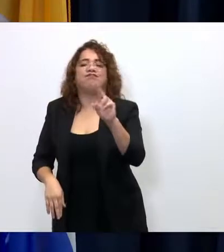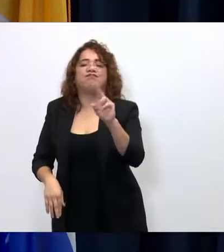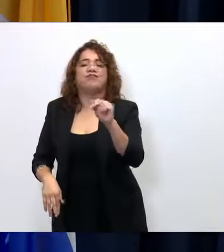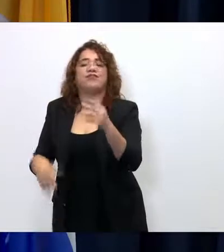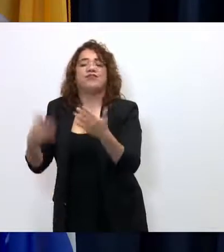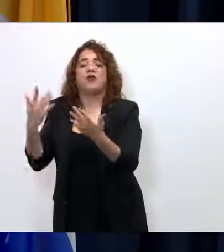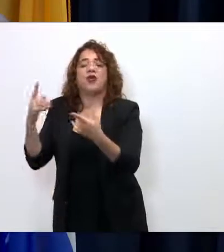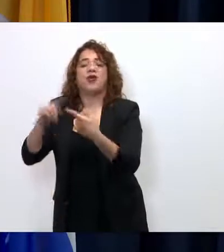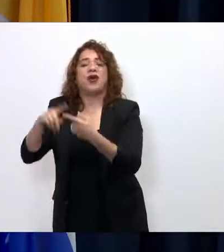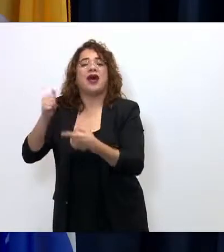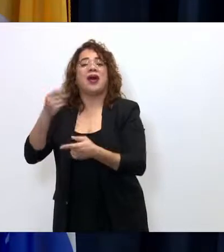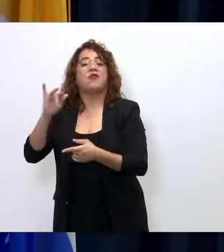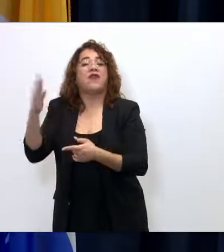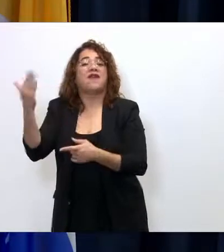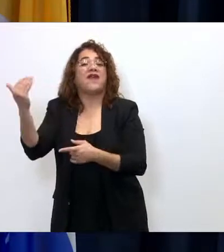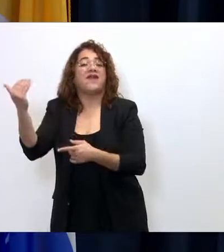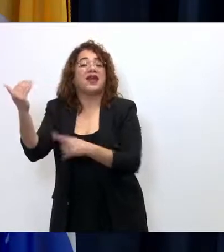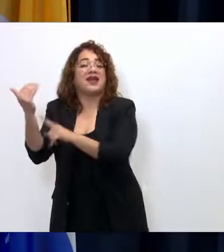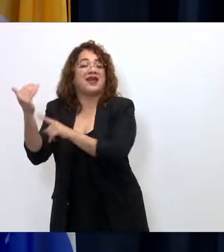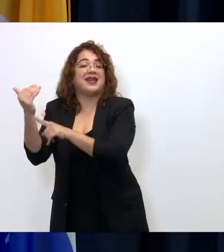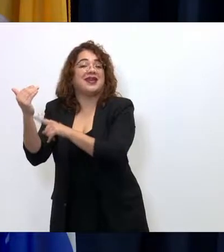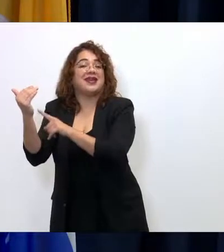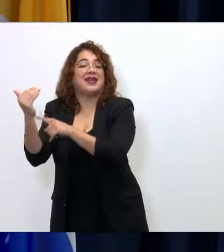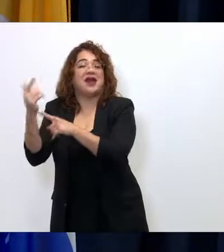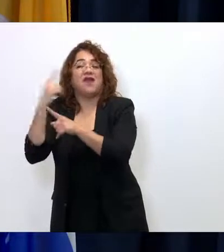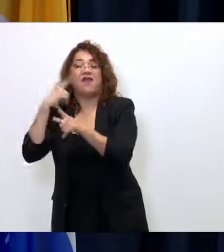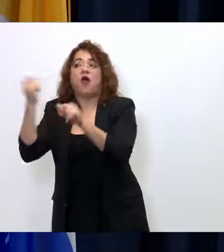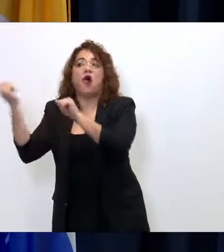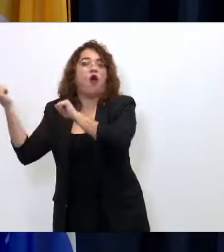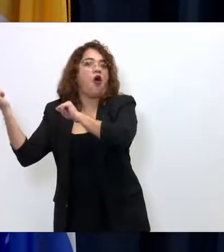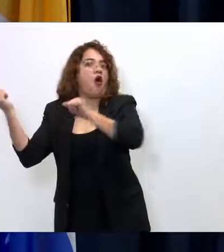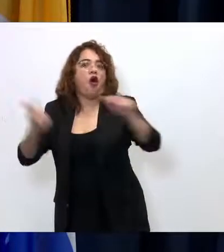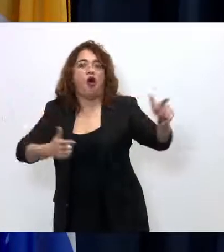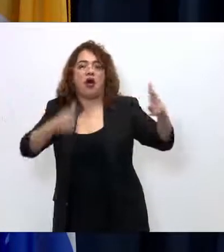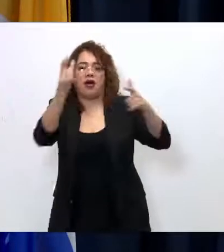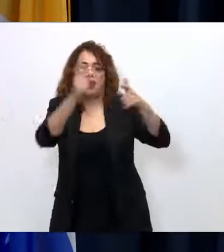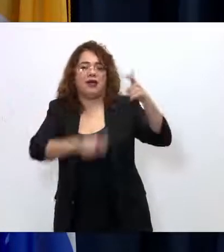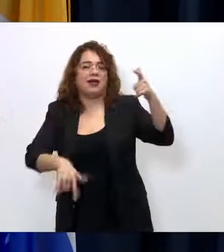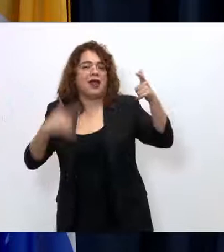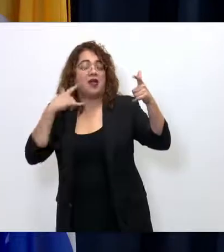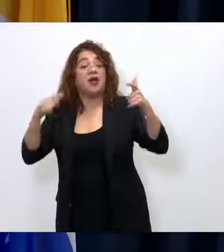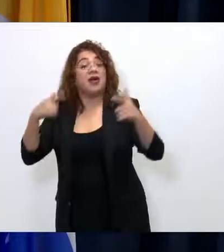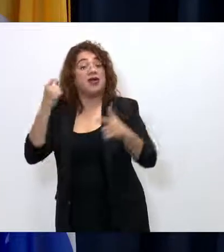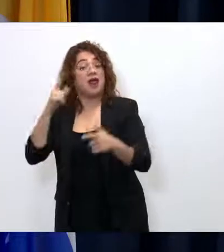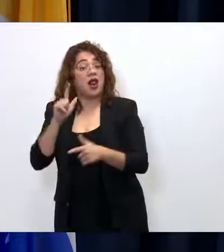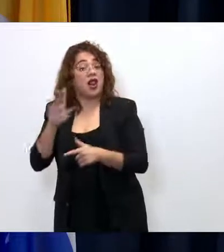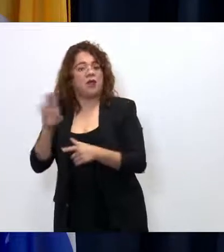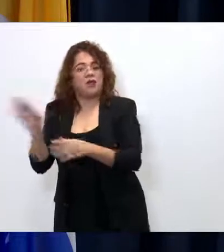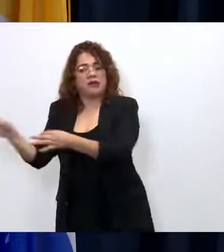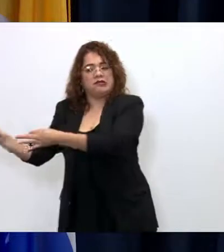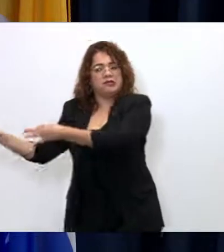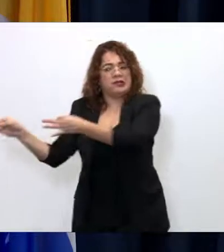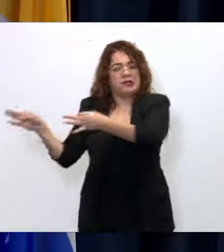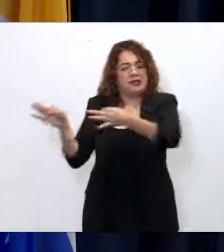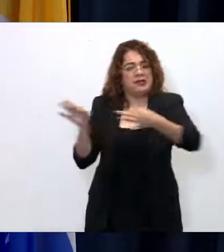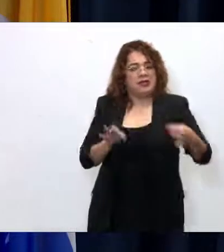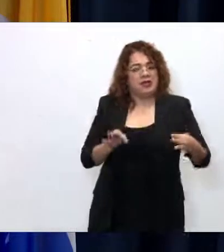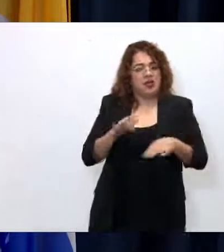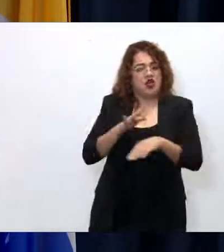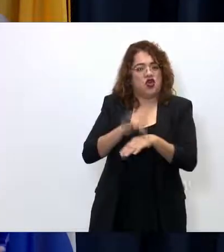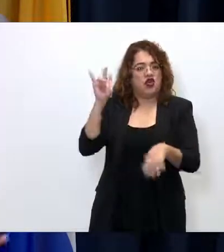vamos a recomendar que aprovechen nuestro proceso de vacunas sin cita previa. Tenemos un número